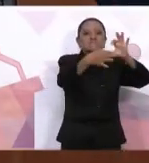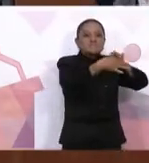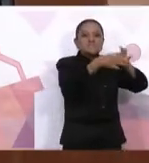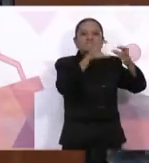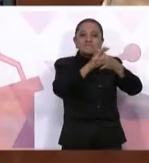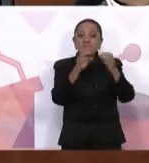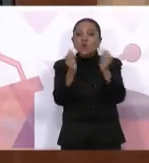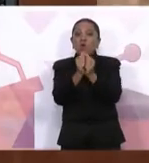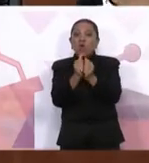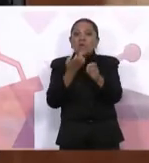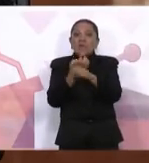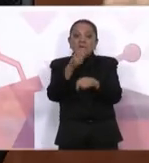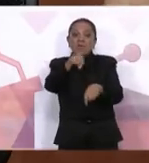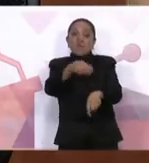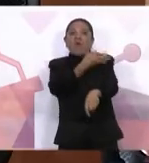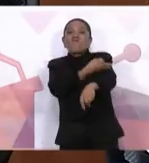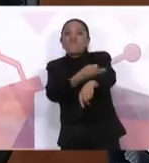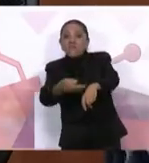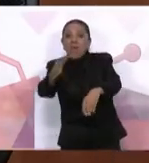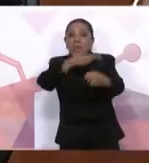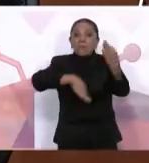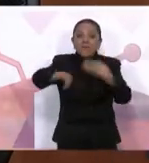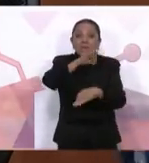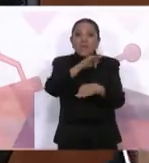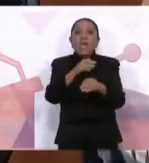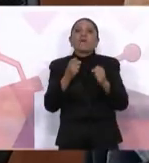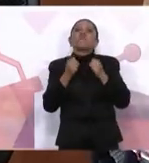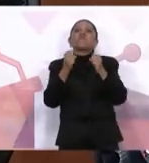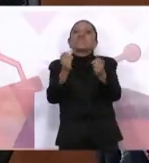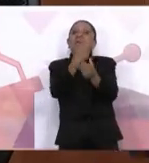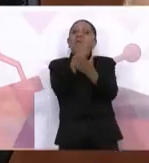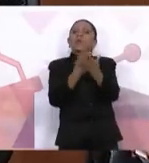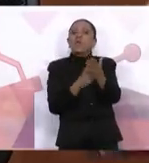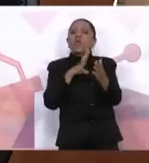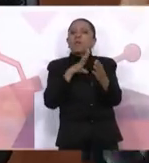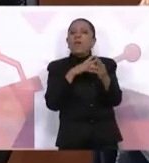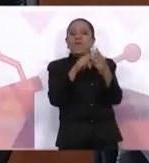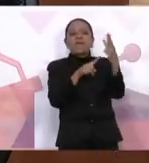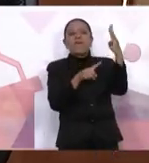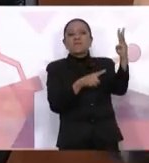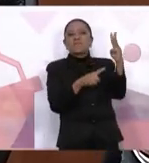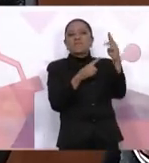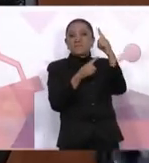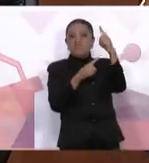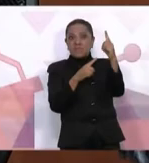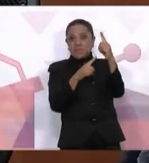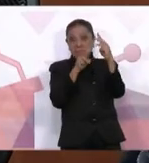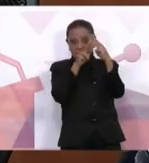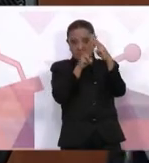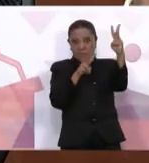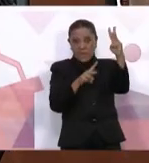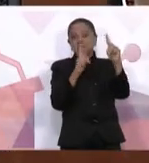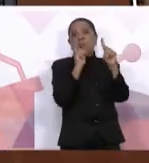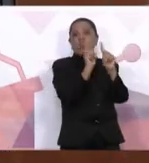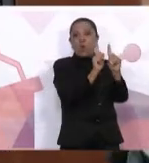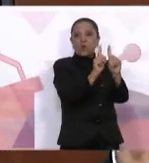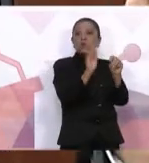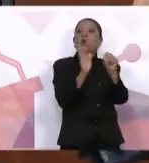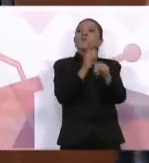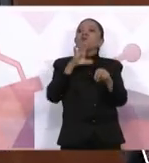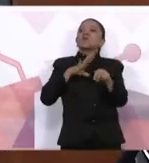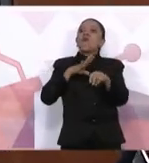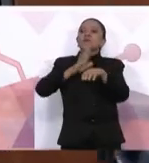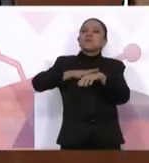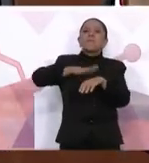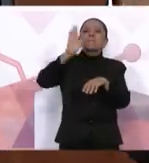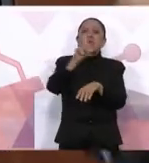fortalecer el programa tres por uno migrantes que nos género a nosotros más de 100 proyectos productivos para las familias